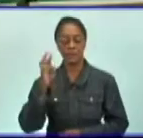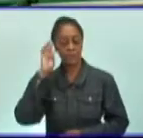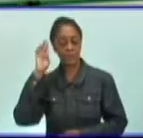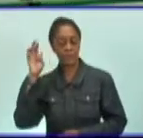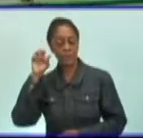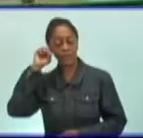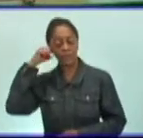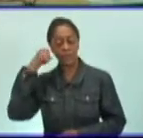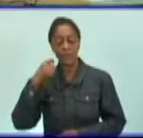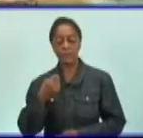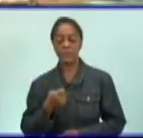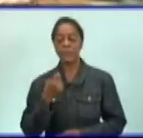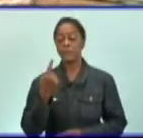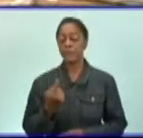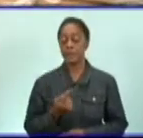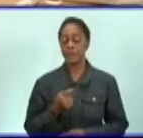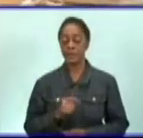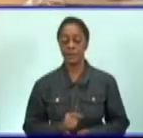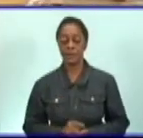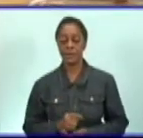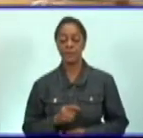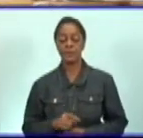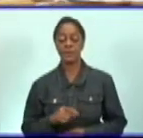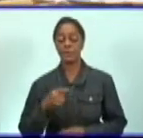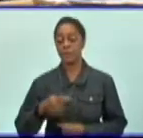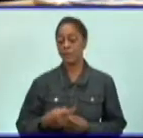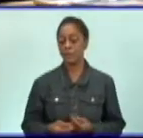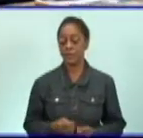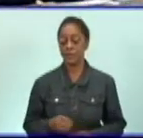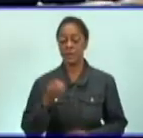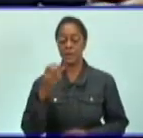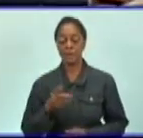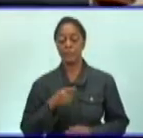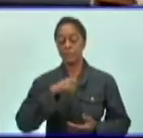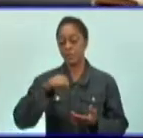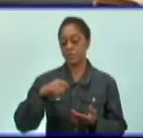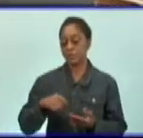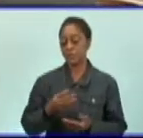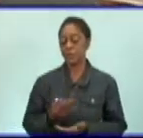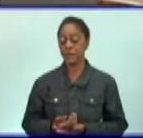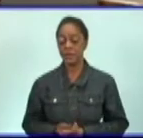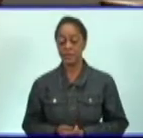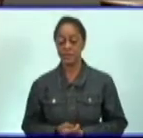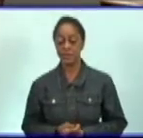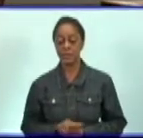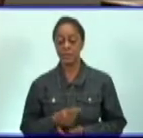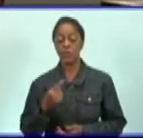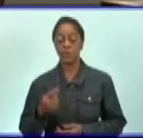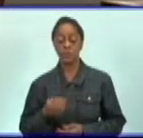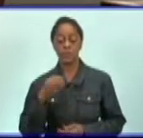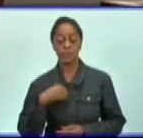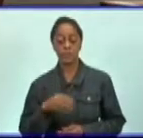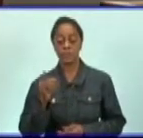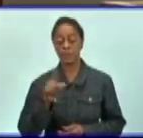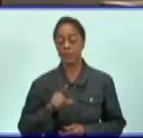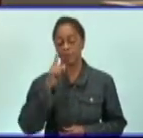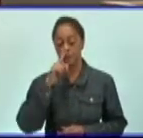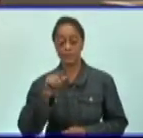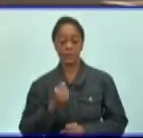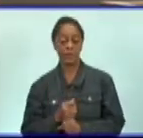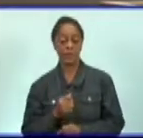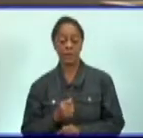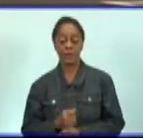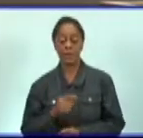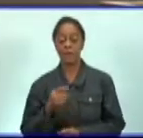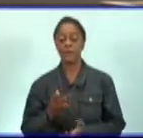aprendido en la adición aplicando el procedimiento escrito, contenido que ustedes ya han trabajado